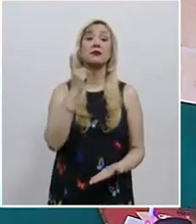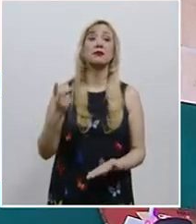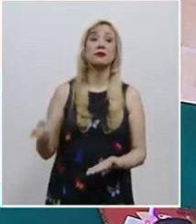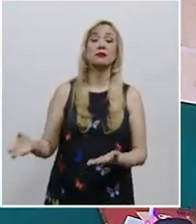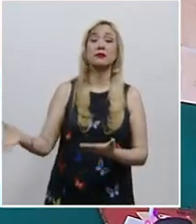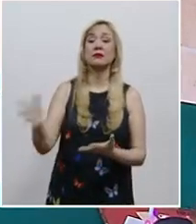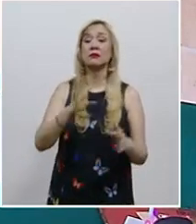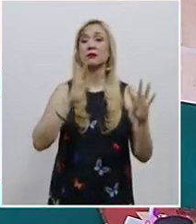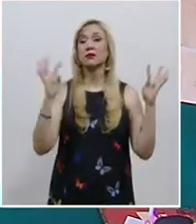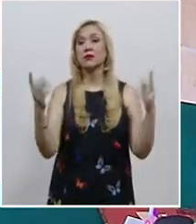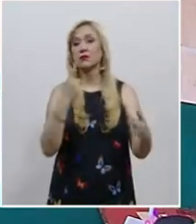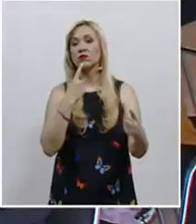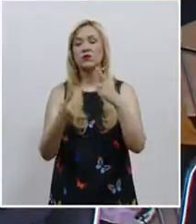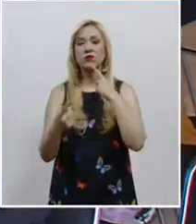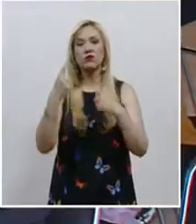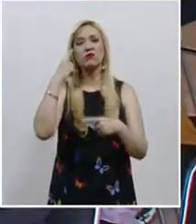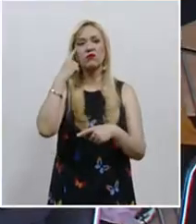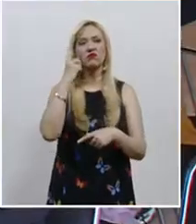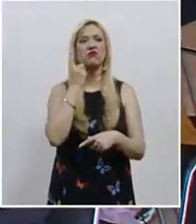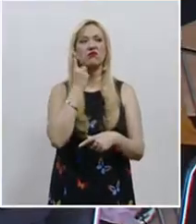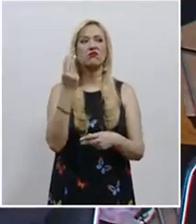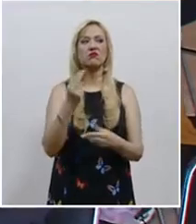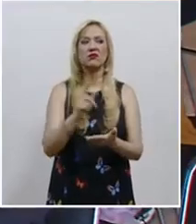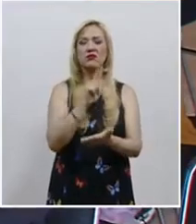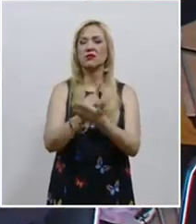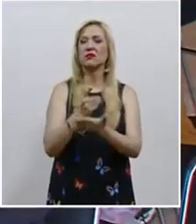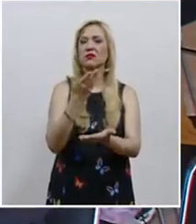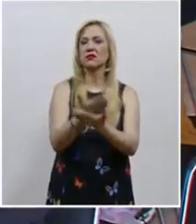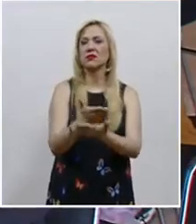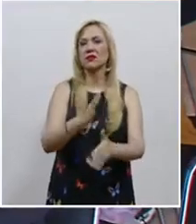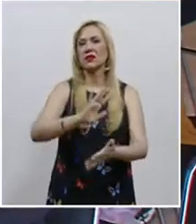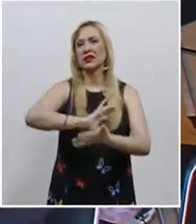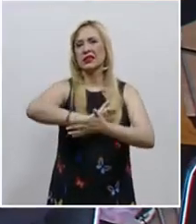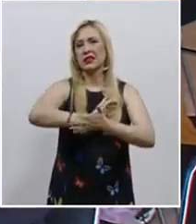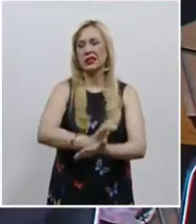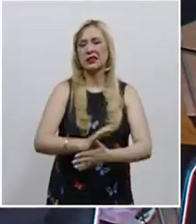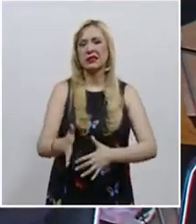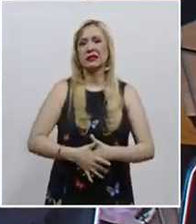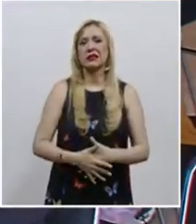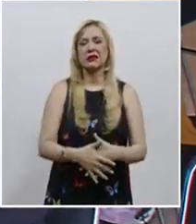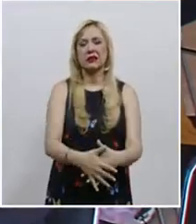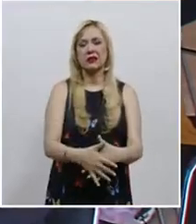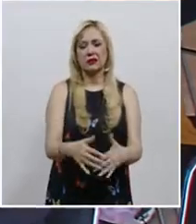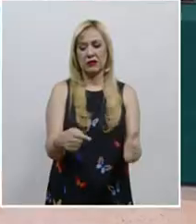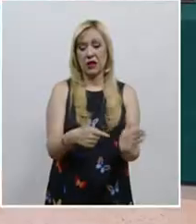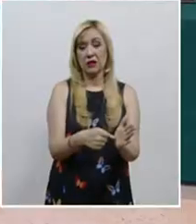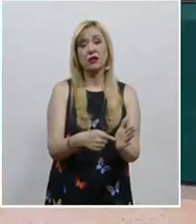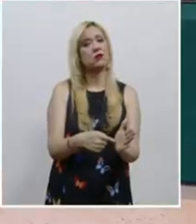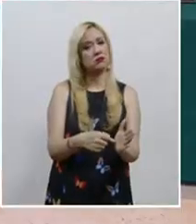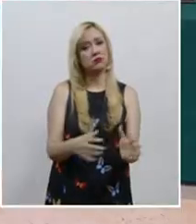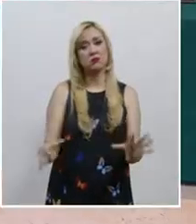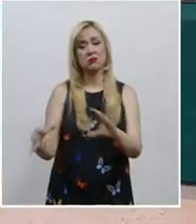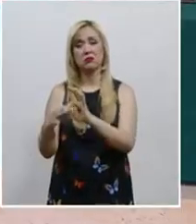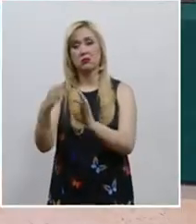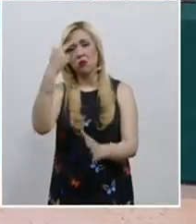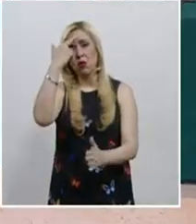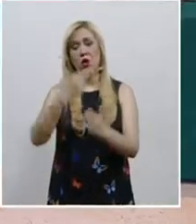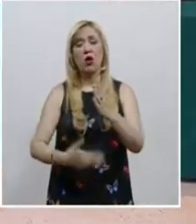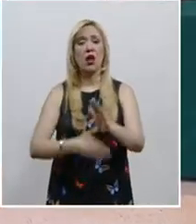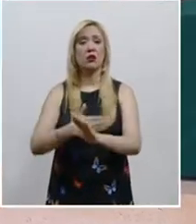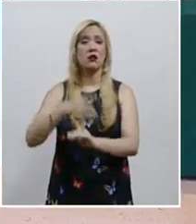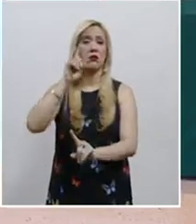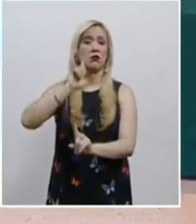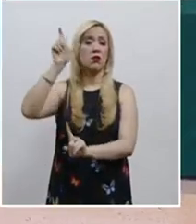legisladoras presentaron una iniciativa para incluir la discriminación laboral por embarazo como violencia de género. El objetivo es concientizar